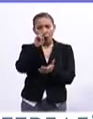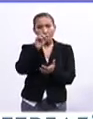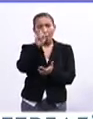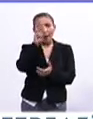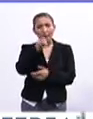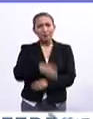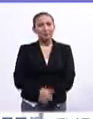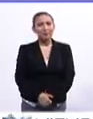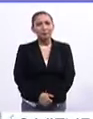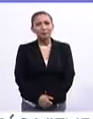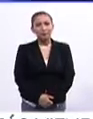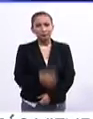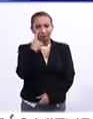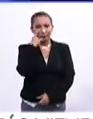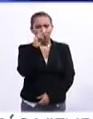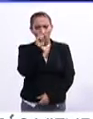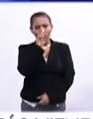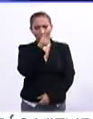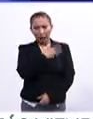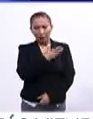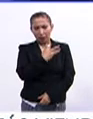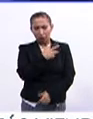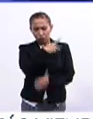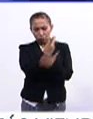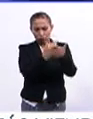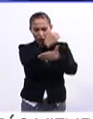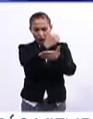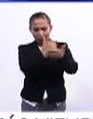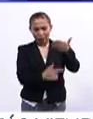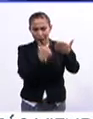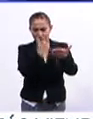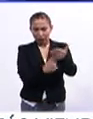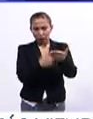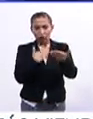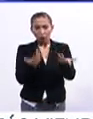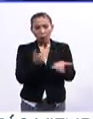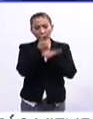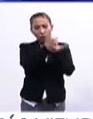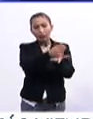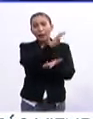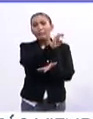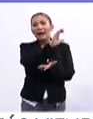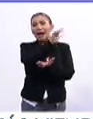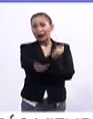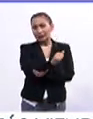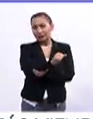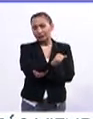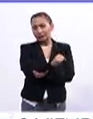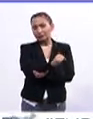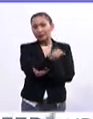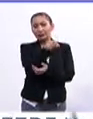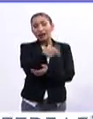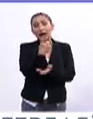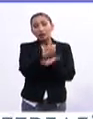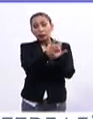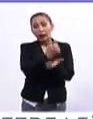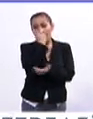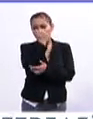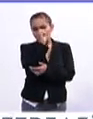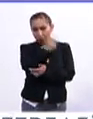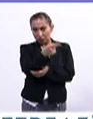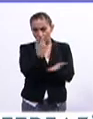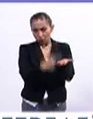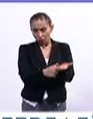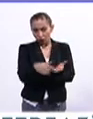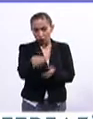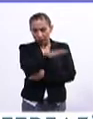Autónoma Metropolitana? Miren, la UAM, contamos con un programa institucional de movilidad. Es un programa que permite a los alumnos de la